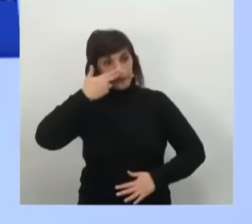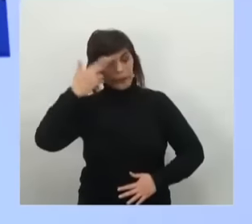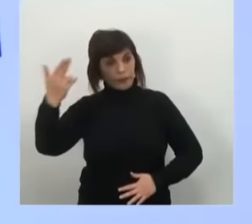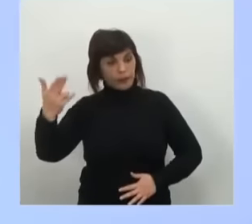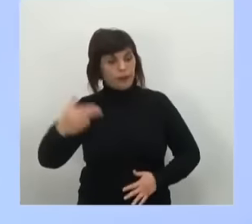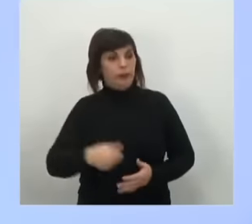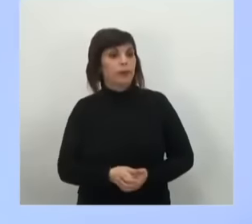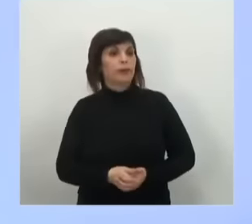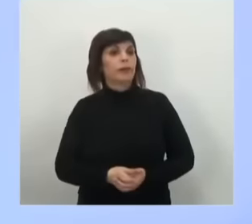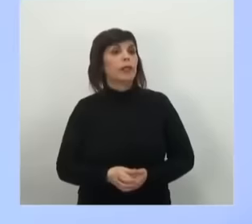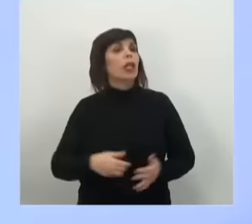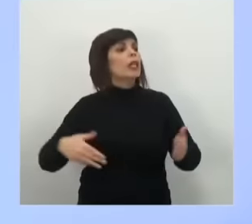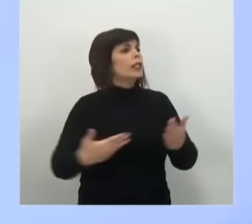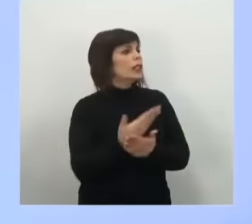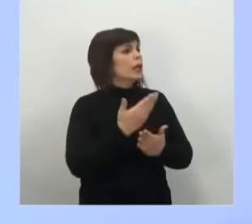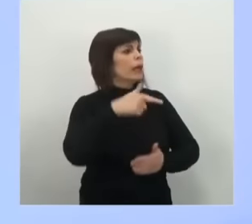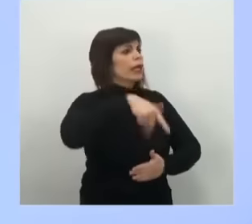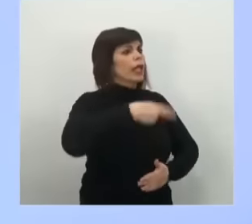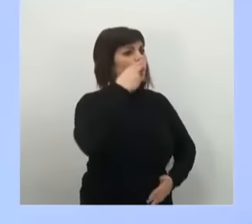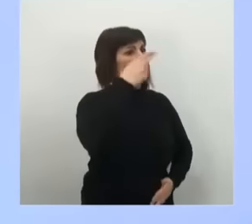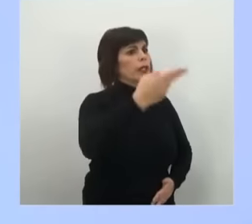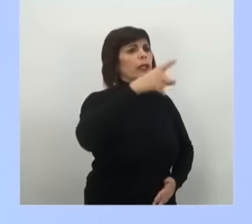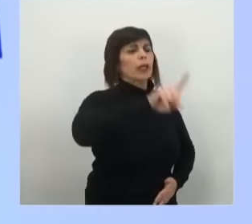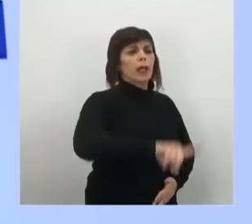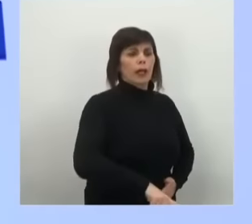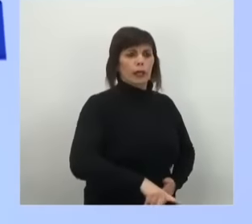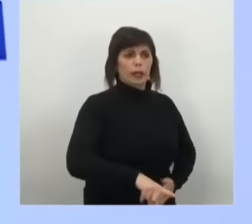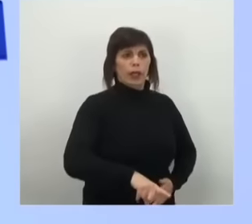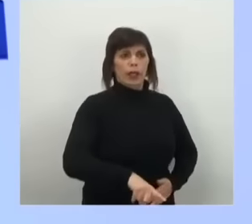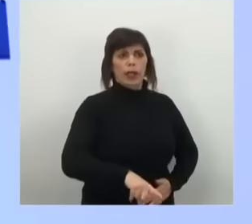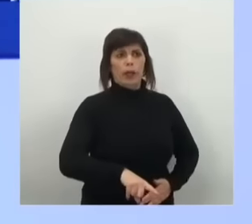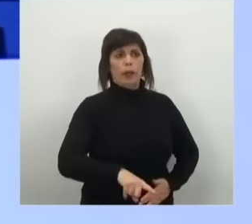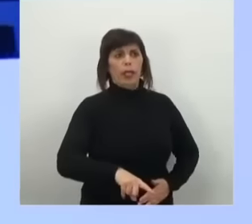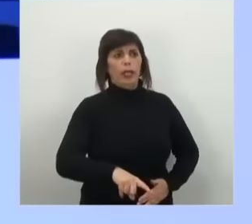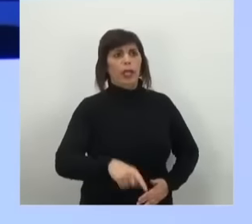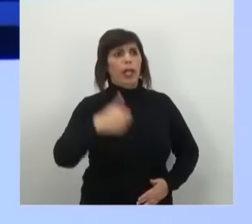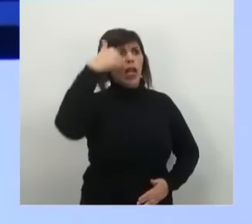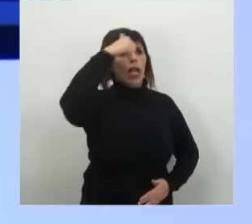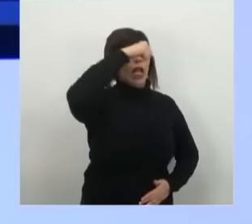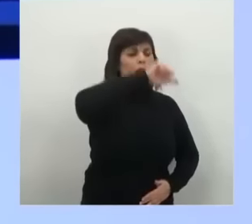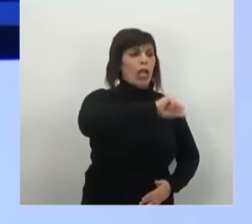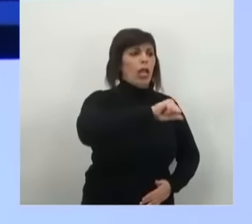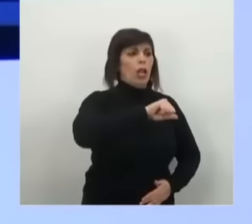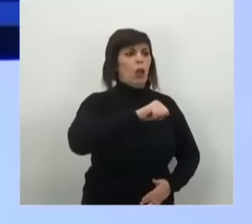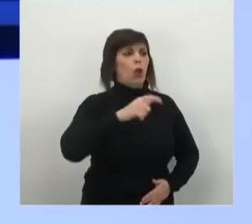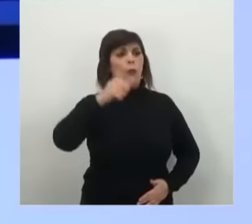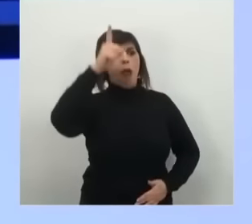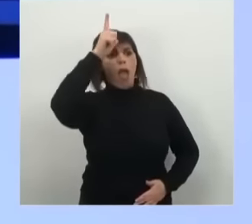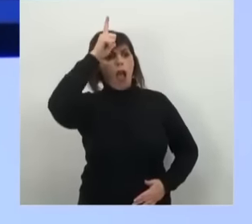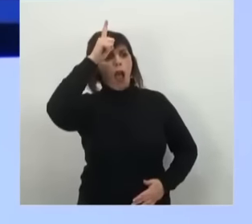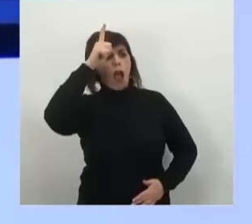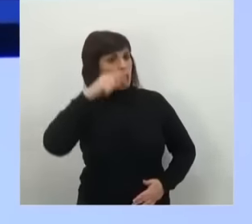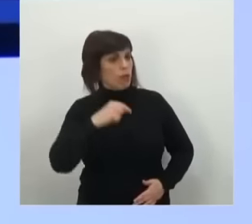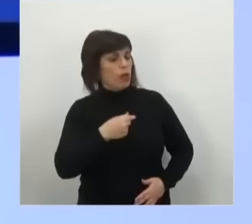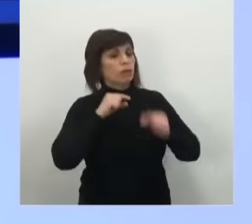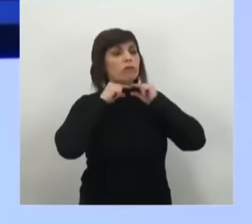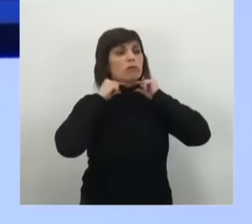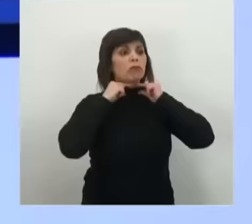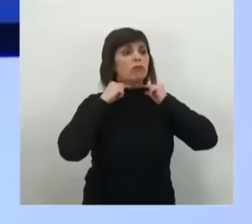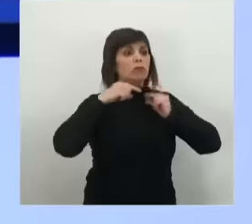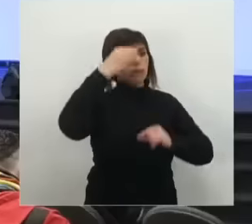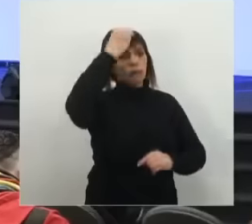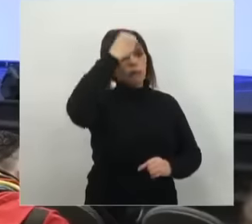esta mañana tuvo el obispo kiken que nosotros visto por la televisión no el obispo Augusto fue poderoso eh A que sí